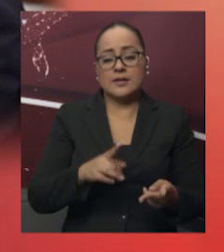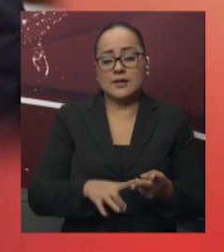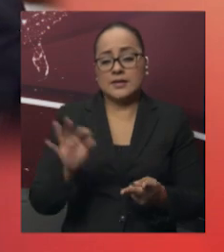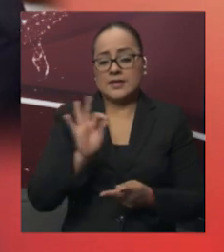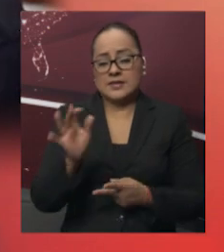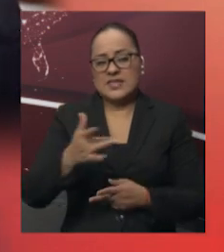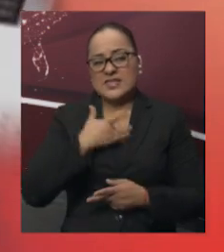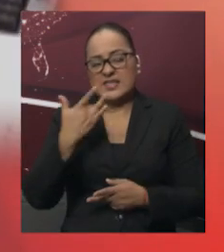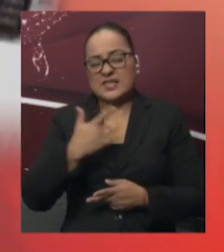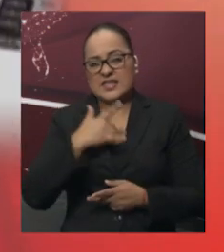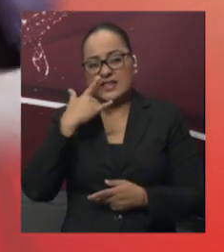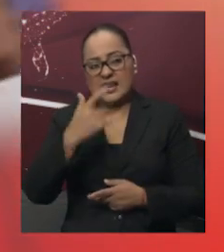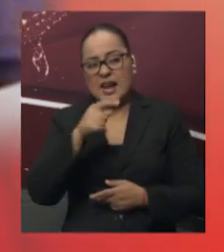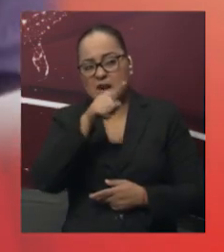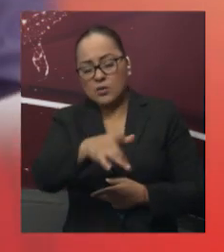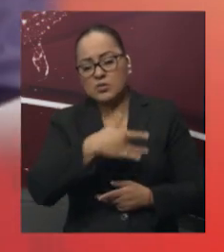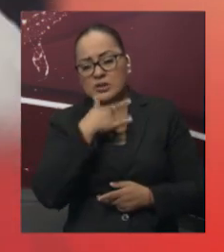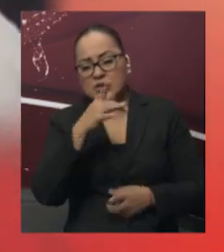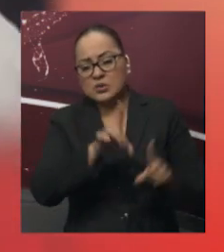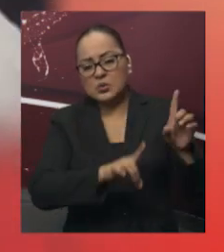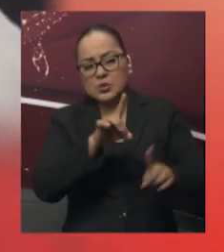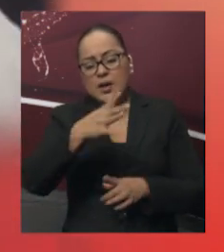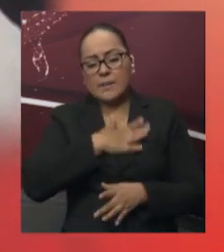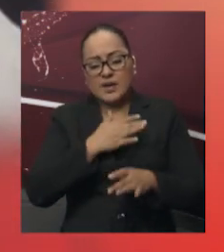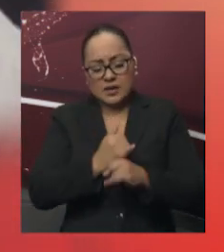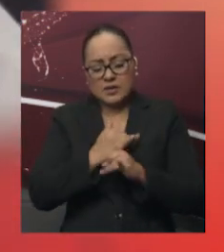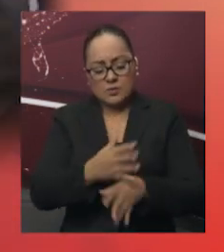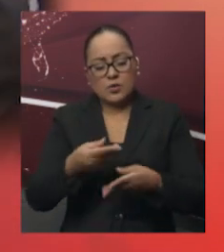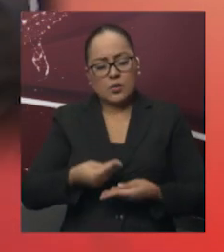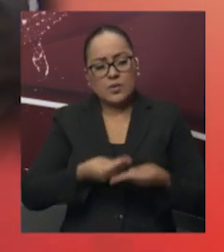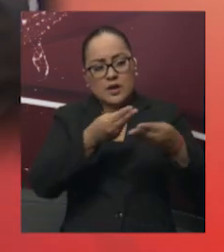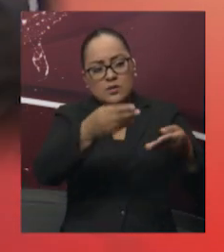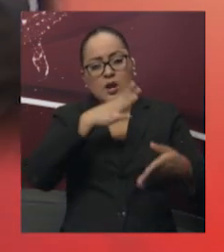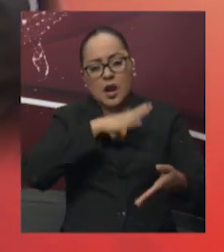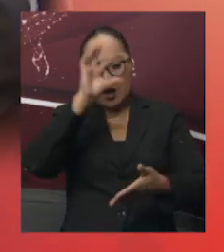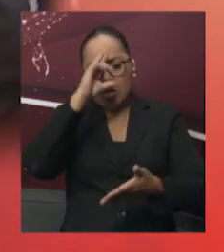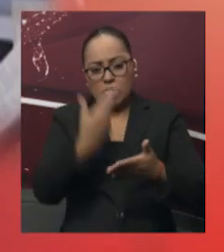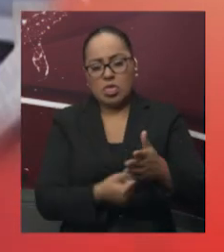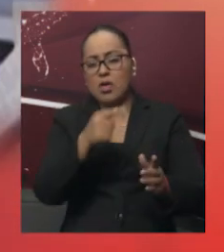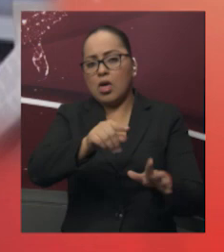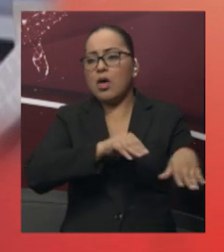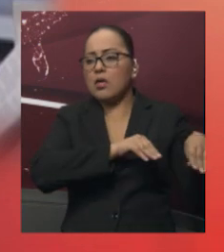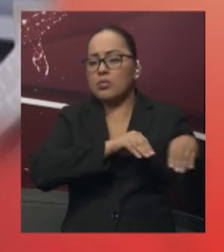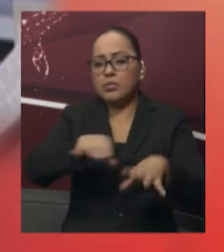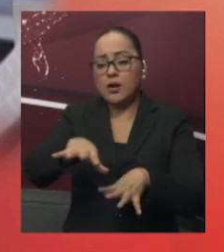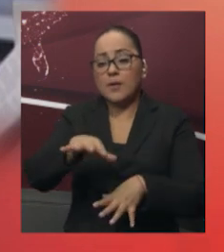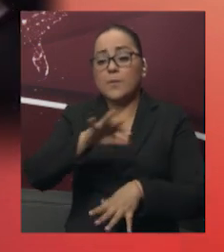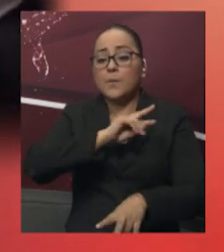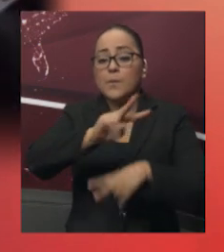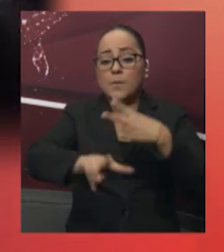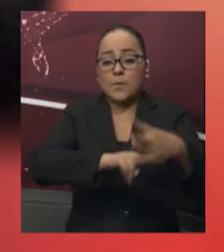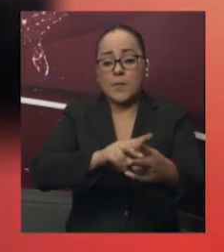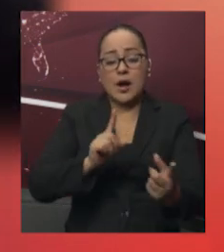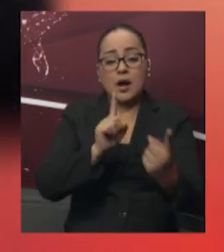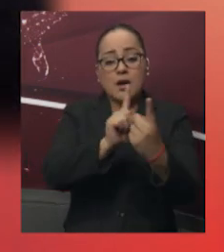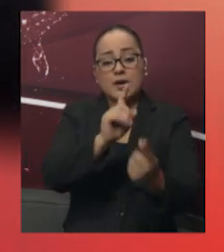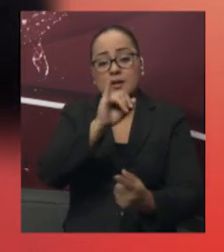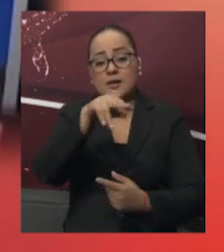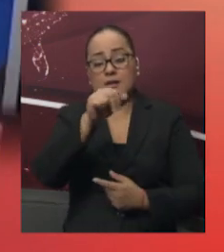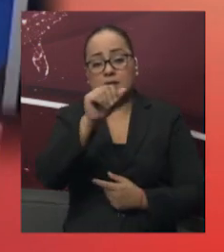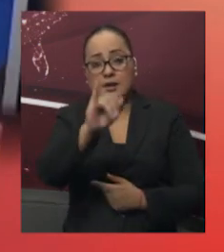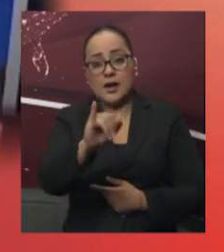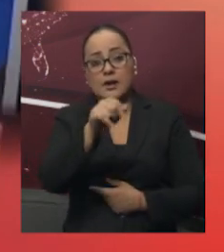una sospecha o hay indicios de que mi información personal está vulnerada, pues acudir directamente al INAI